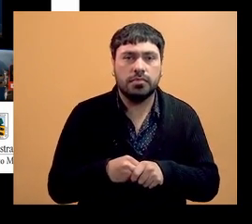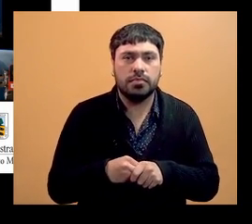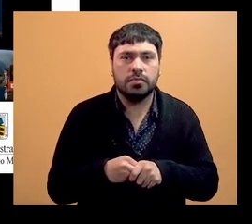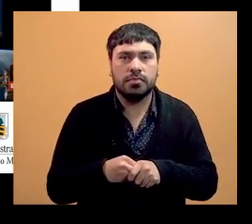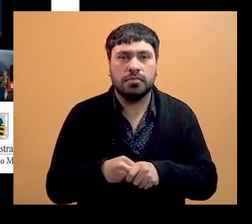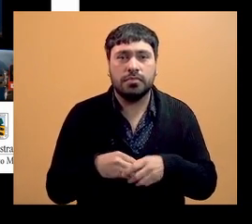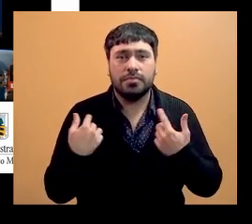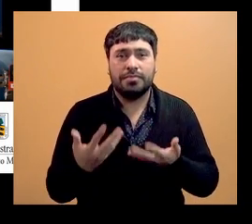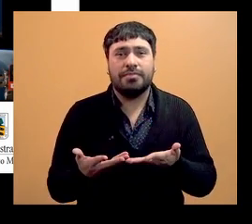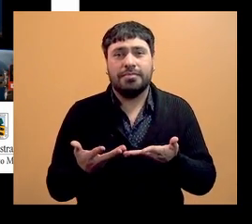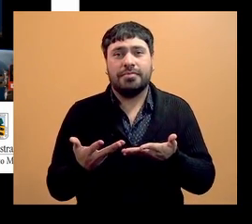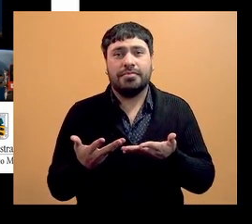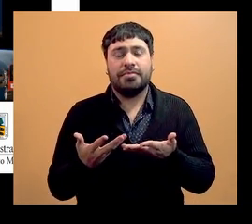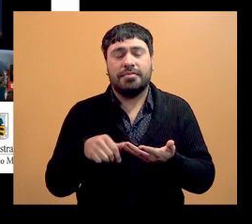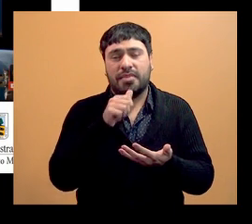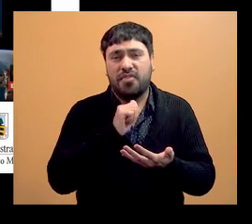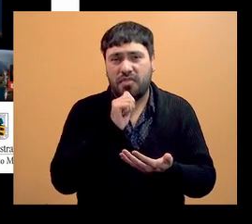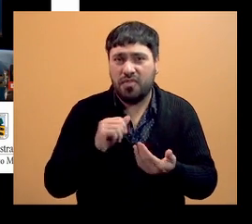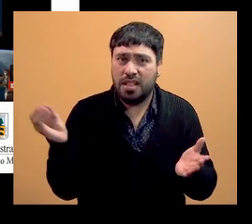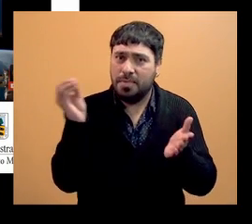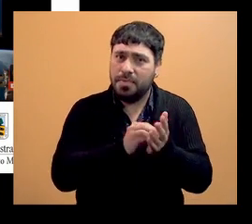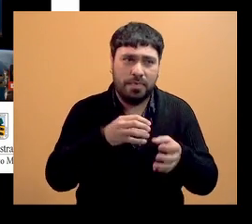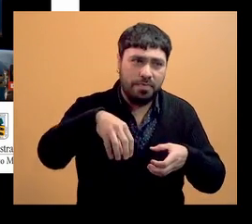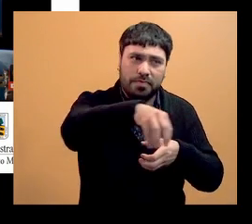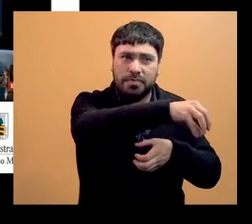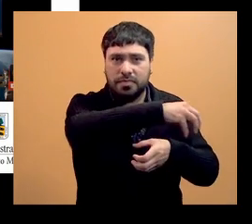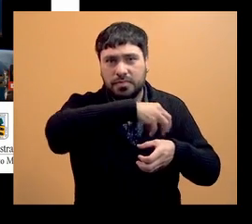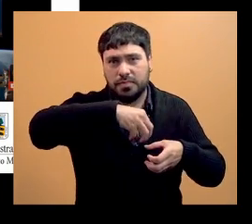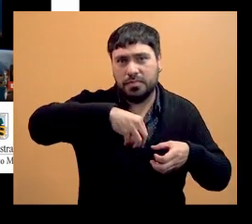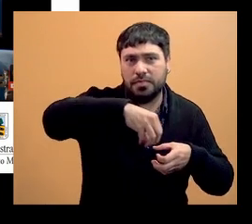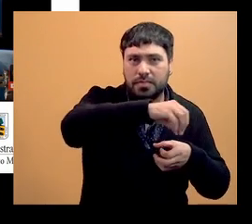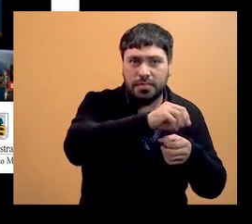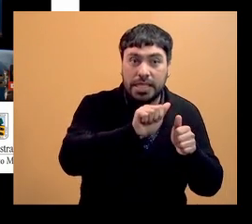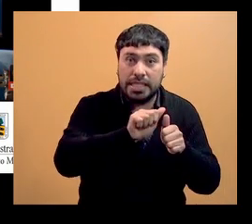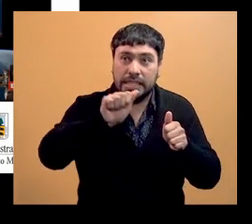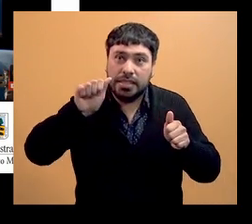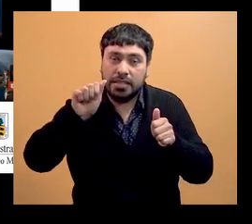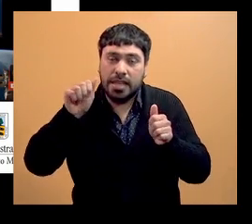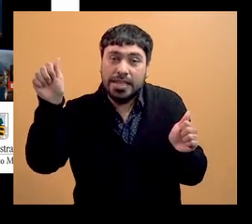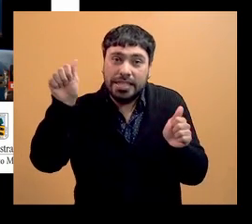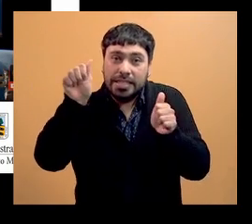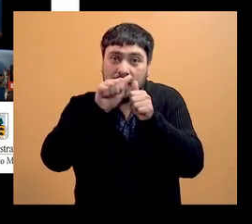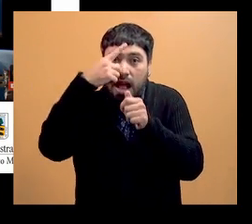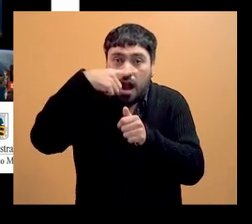sido capaz de poner satélites orbitando otros cuerpos celestes, como les decía, en la Luna, pero también tenemos en Marte y hemos tenido también